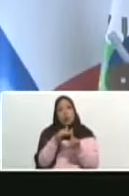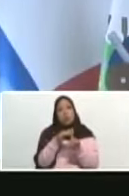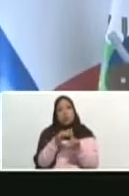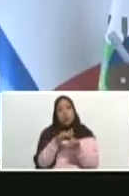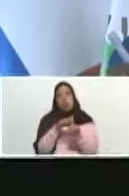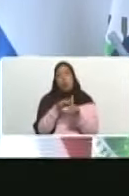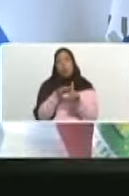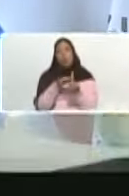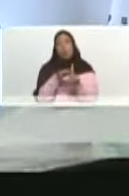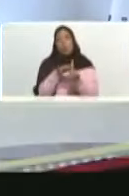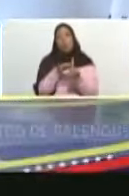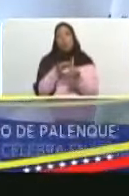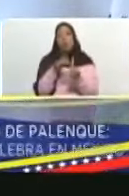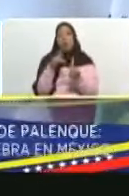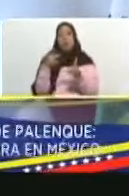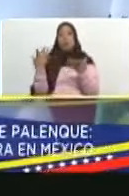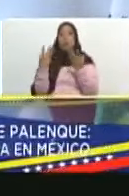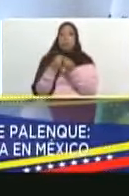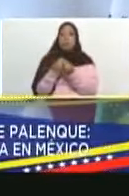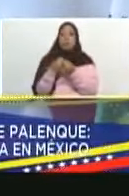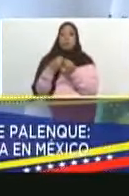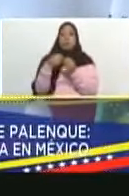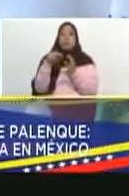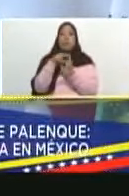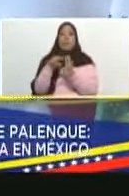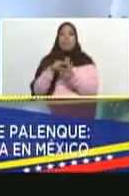Recientemente hubo un conjunto de medidas